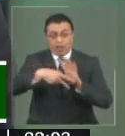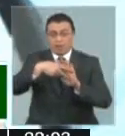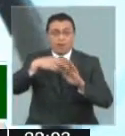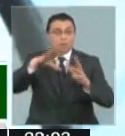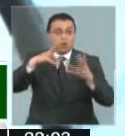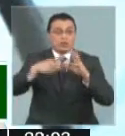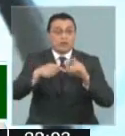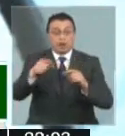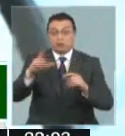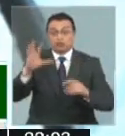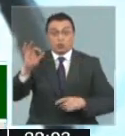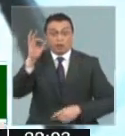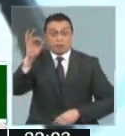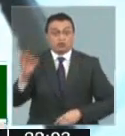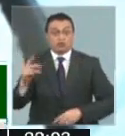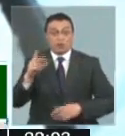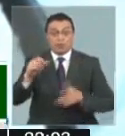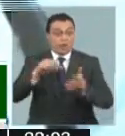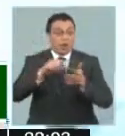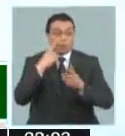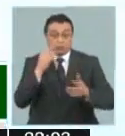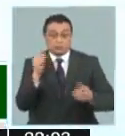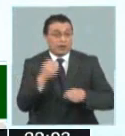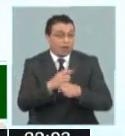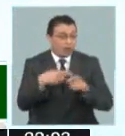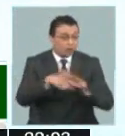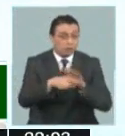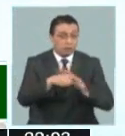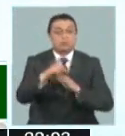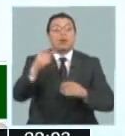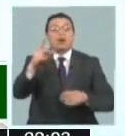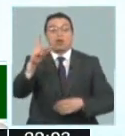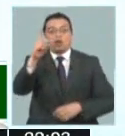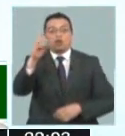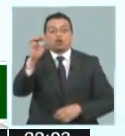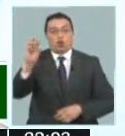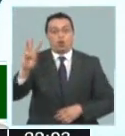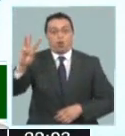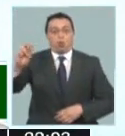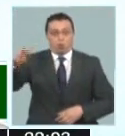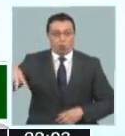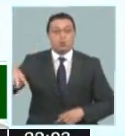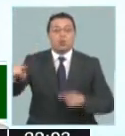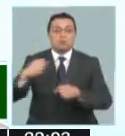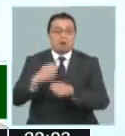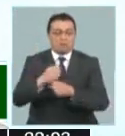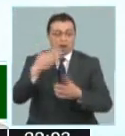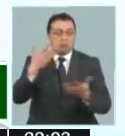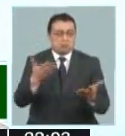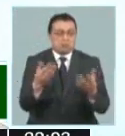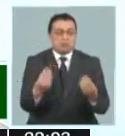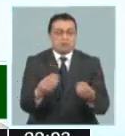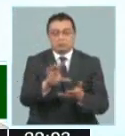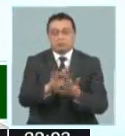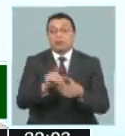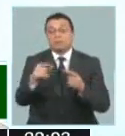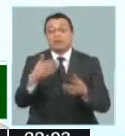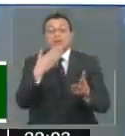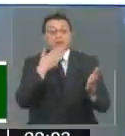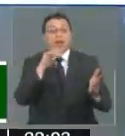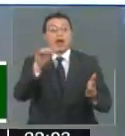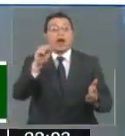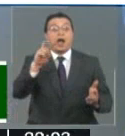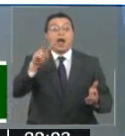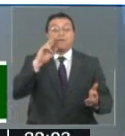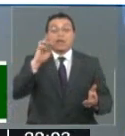personal tiene síndrome de Down. Ya te vamos a preguntar entonces, Mauro, por aquello. Le damos la bienvenida también a Javiera Montes, subsecretaria